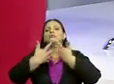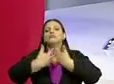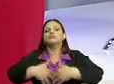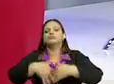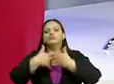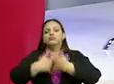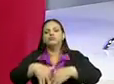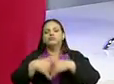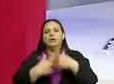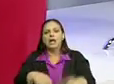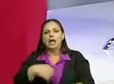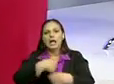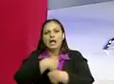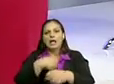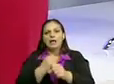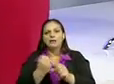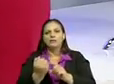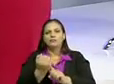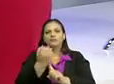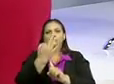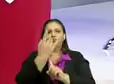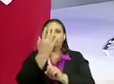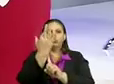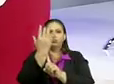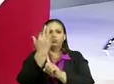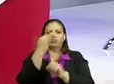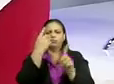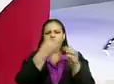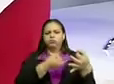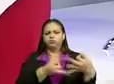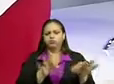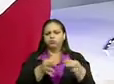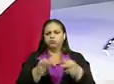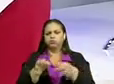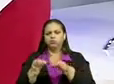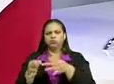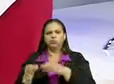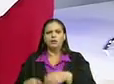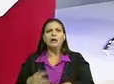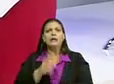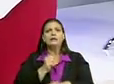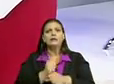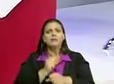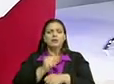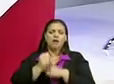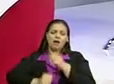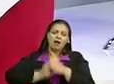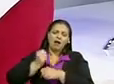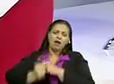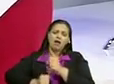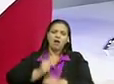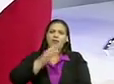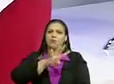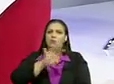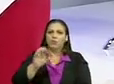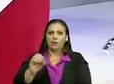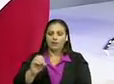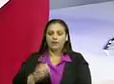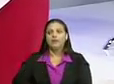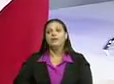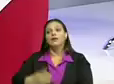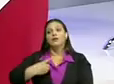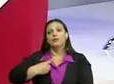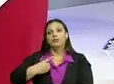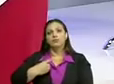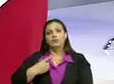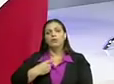gran variedad de novedosos productos en esta gama. El propietario de este negocio familiar nos cuenta detalles